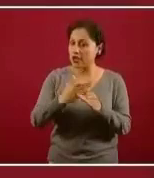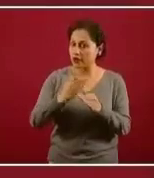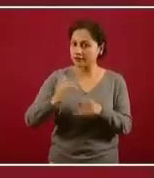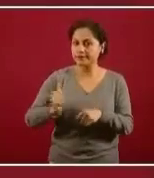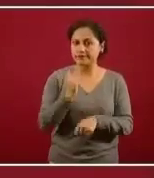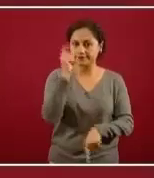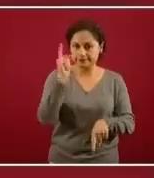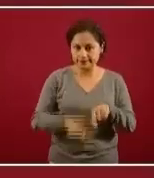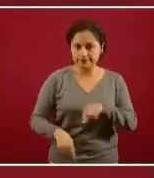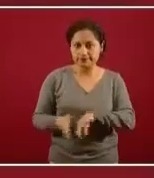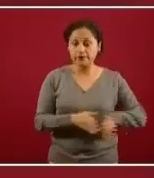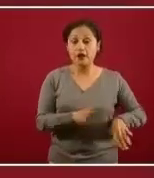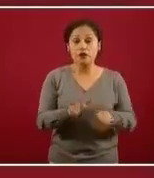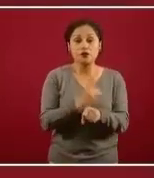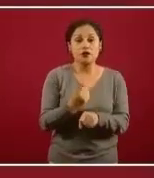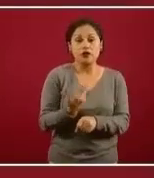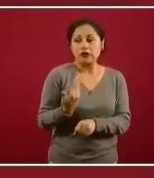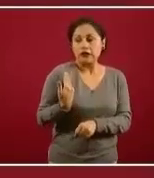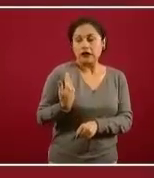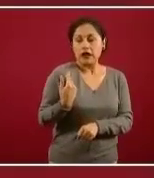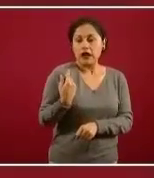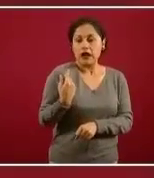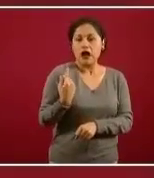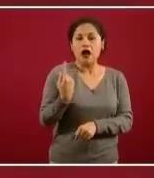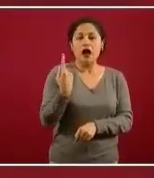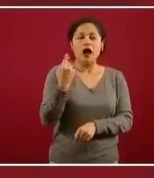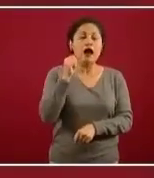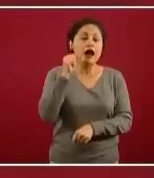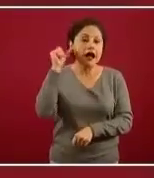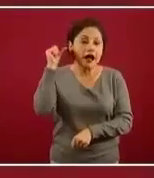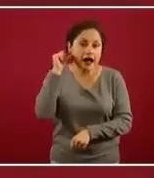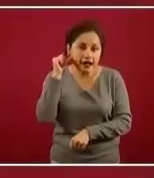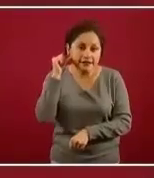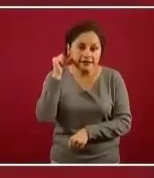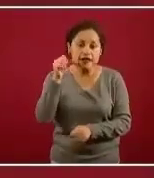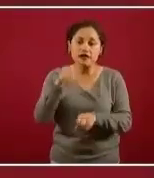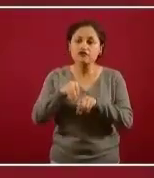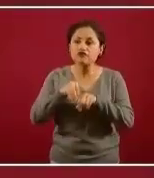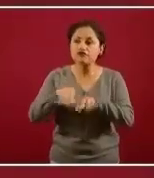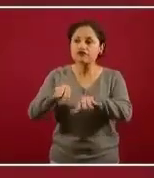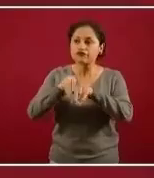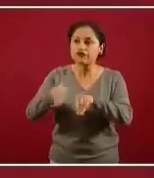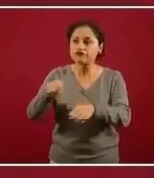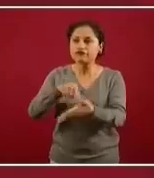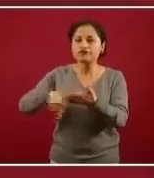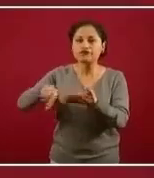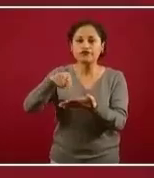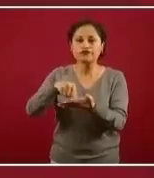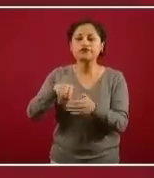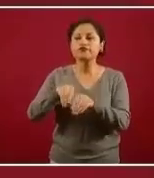últimas 24 horas, en donde se empezó a inflar sin ninguna base de evidencia,